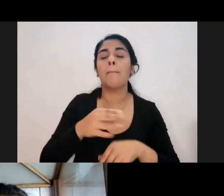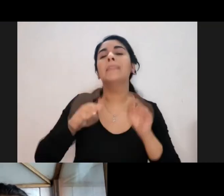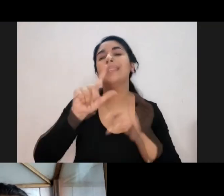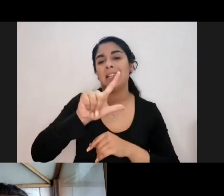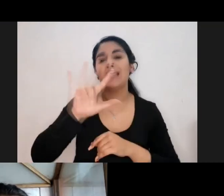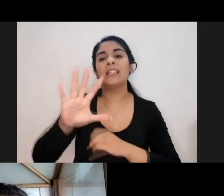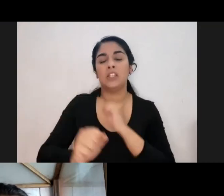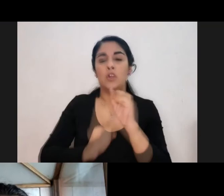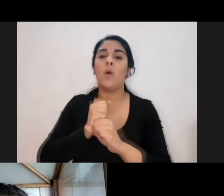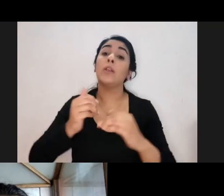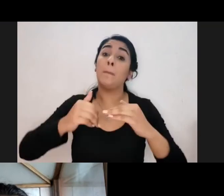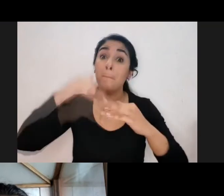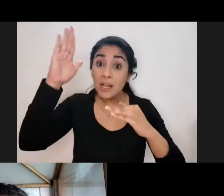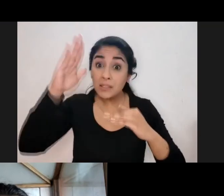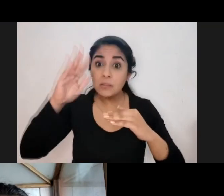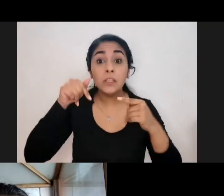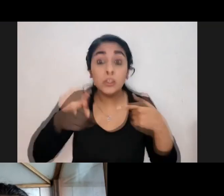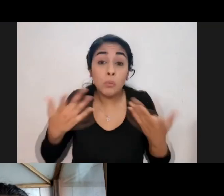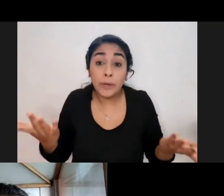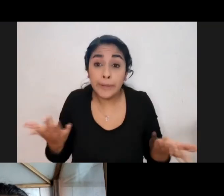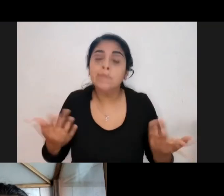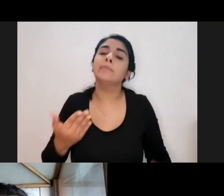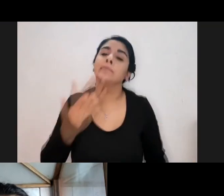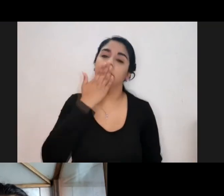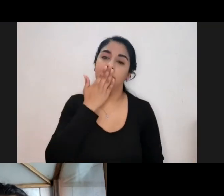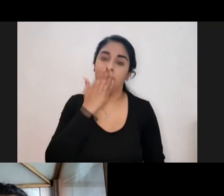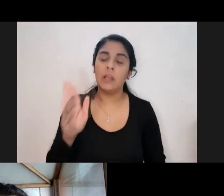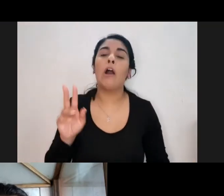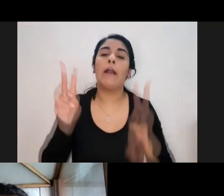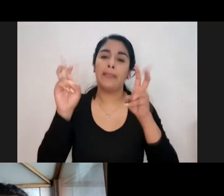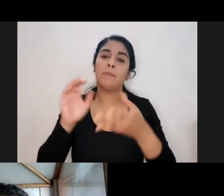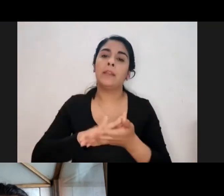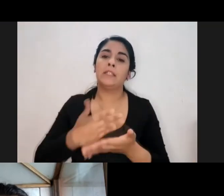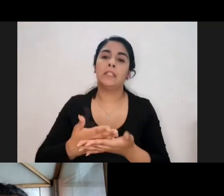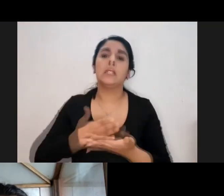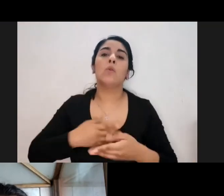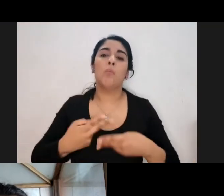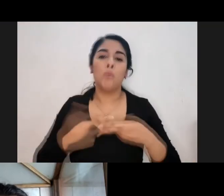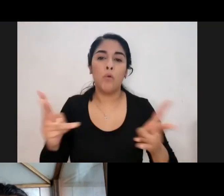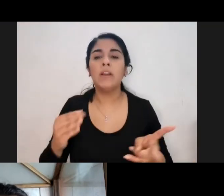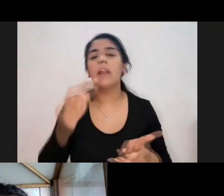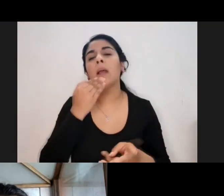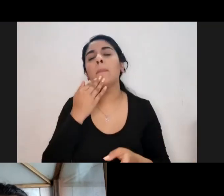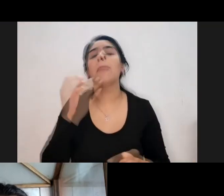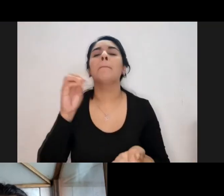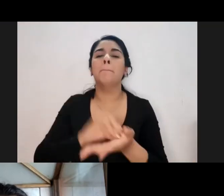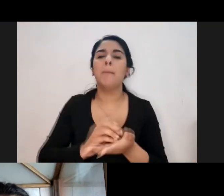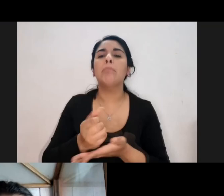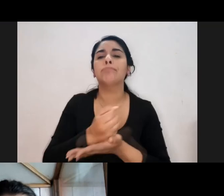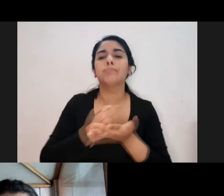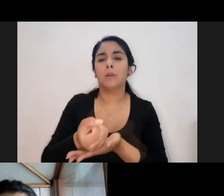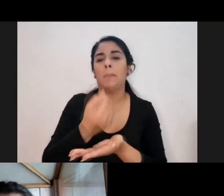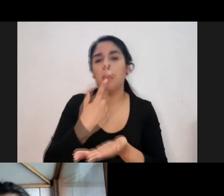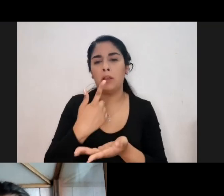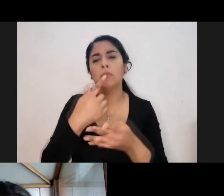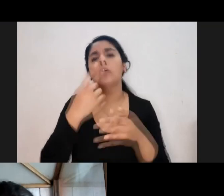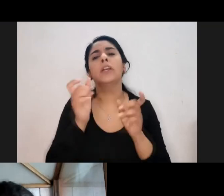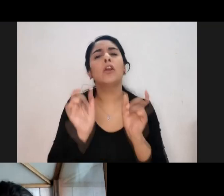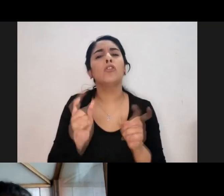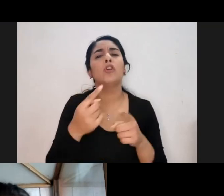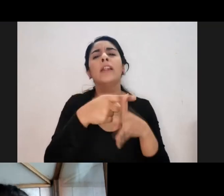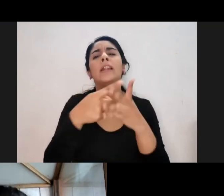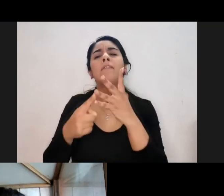sido por las mejoras, ¿cierto?, tanto en la salud pública como la aparición de antibióticos y del control de diferentes enfermedades